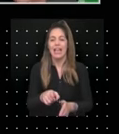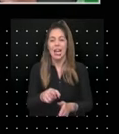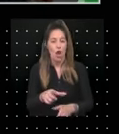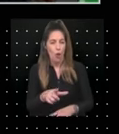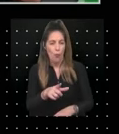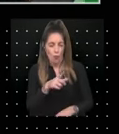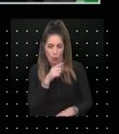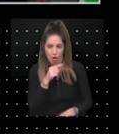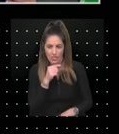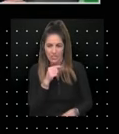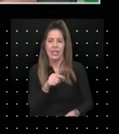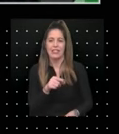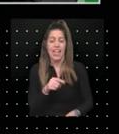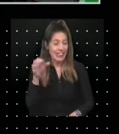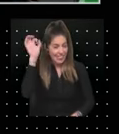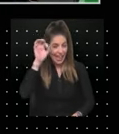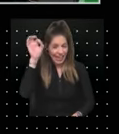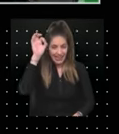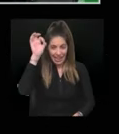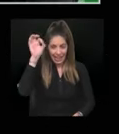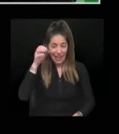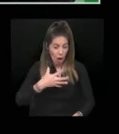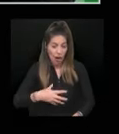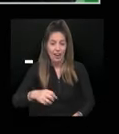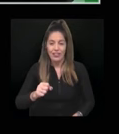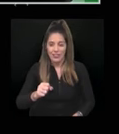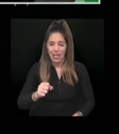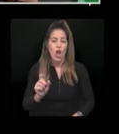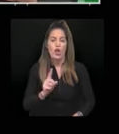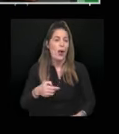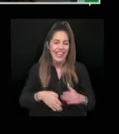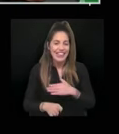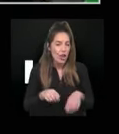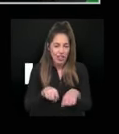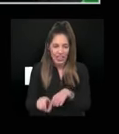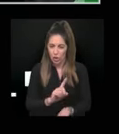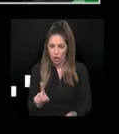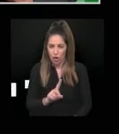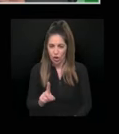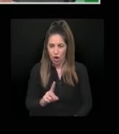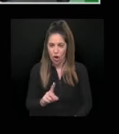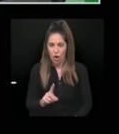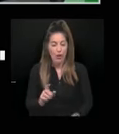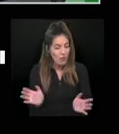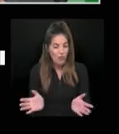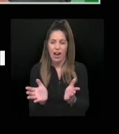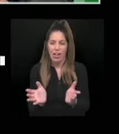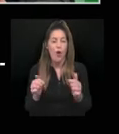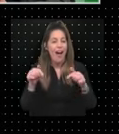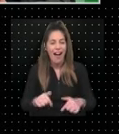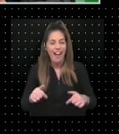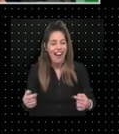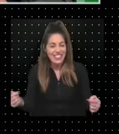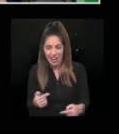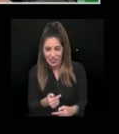efectivos de Inglaterra lo agarrasen. No es que entraron ellos directo, sino que fue prácticamente empujado. Aquí es